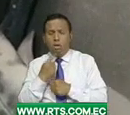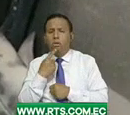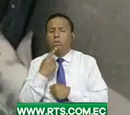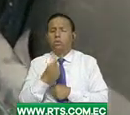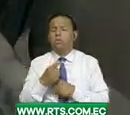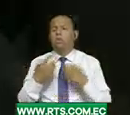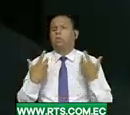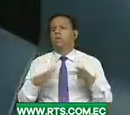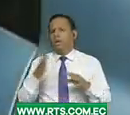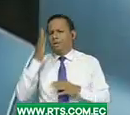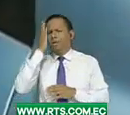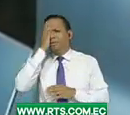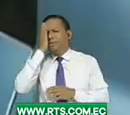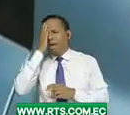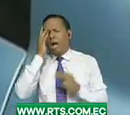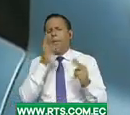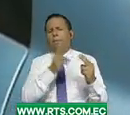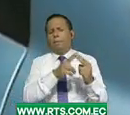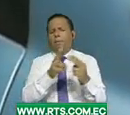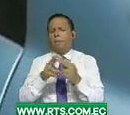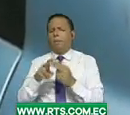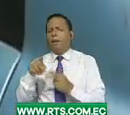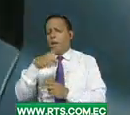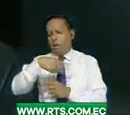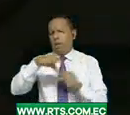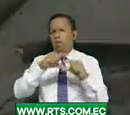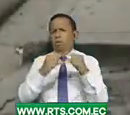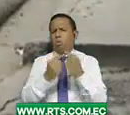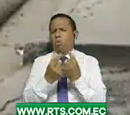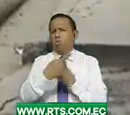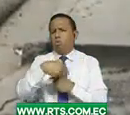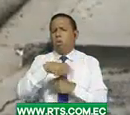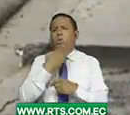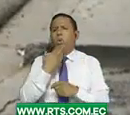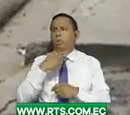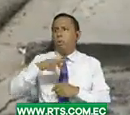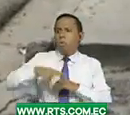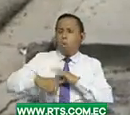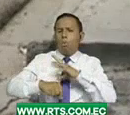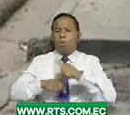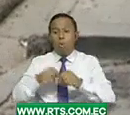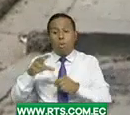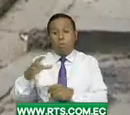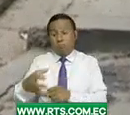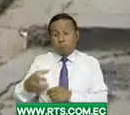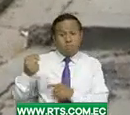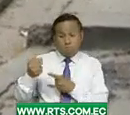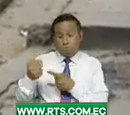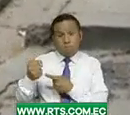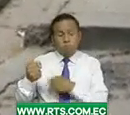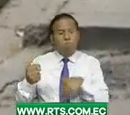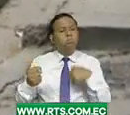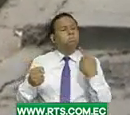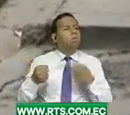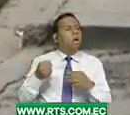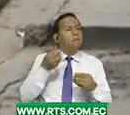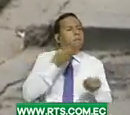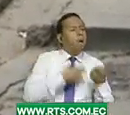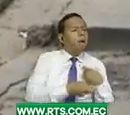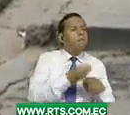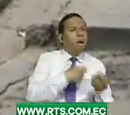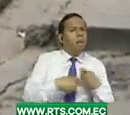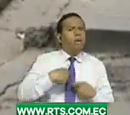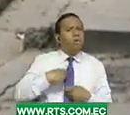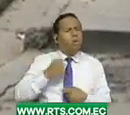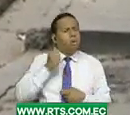plenamente identificados a los malhechores. Y aquí mismo cerca lo venden los manes. Si ayer fuimos personalmente y vimos los manes ahí,